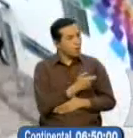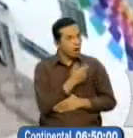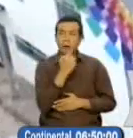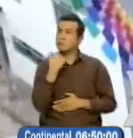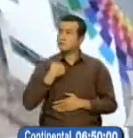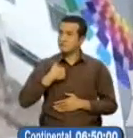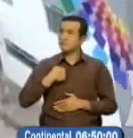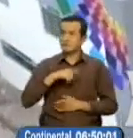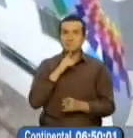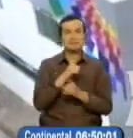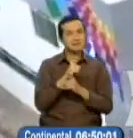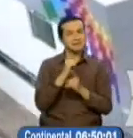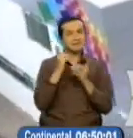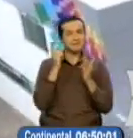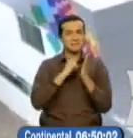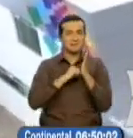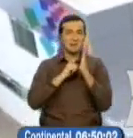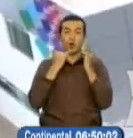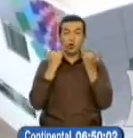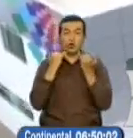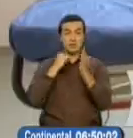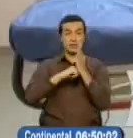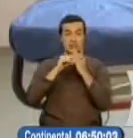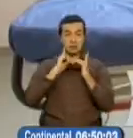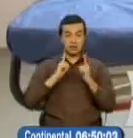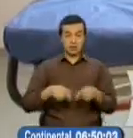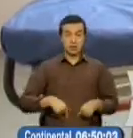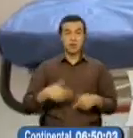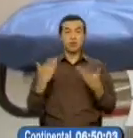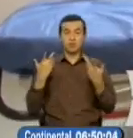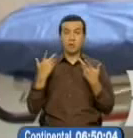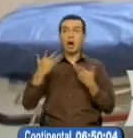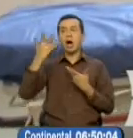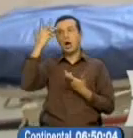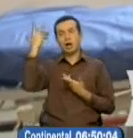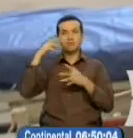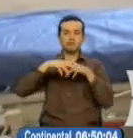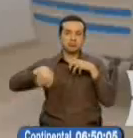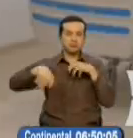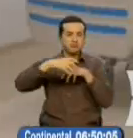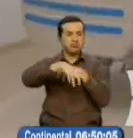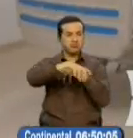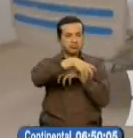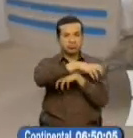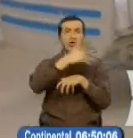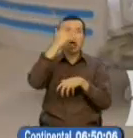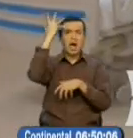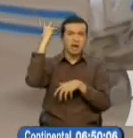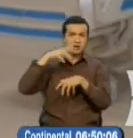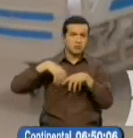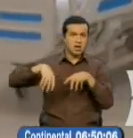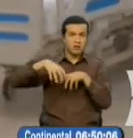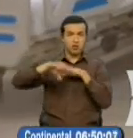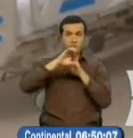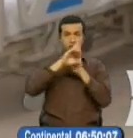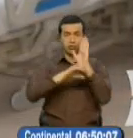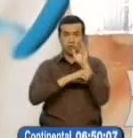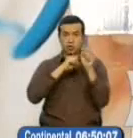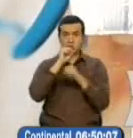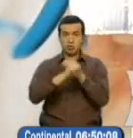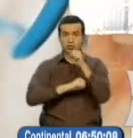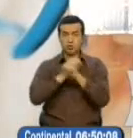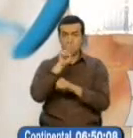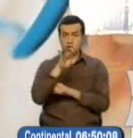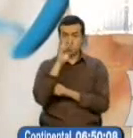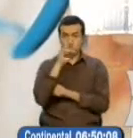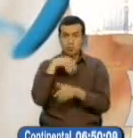orgullosos. La red pública de salud actualmente funciona en lugar de un sistema fragmentado como el que se aplicaba antes de la Constitución de Montecristi.